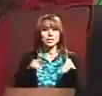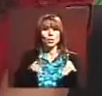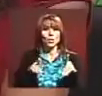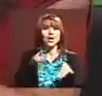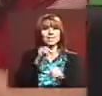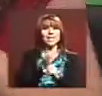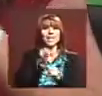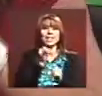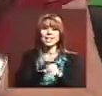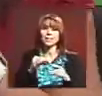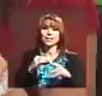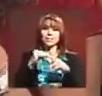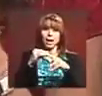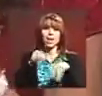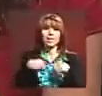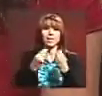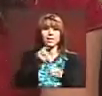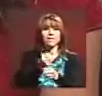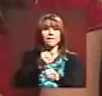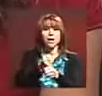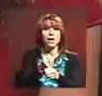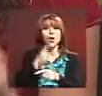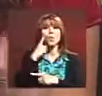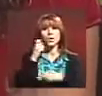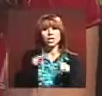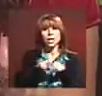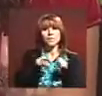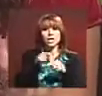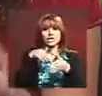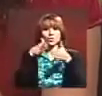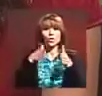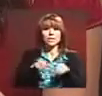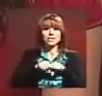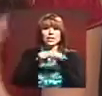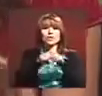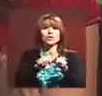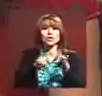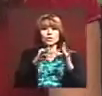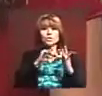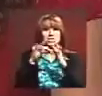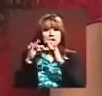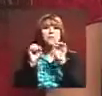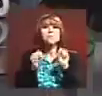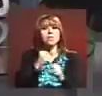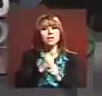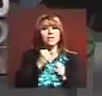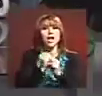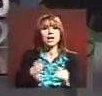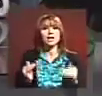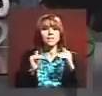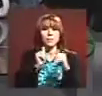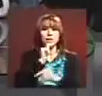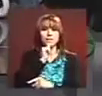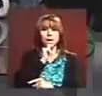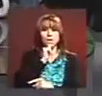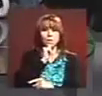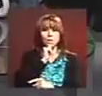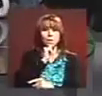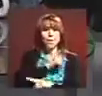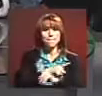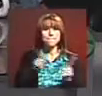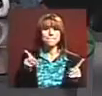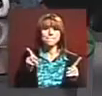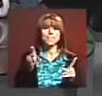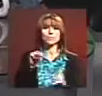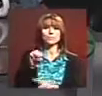empleador, ¿verdad? Porque también pueden trabajar, los estudiantes que se gradúan de educación especial de cualquier centro trabajan a nivel privado. El ente